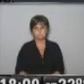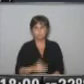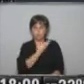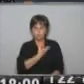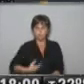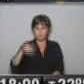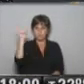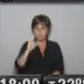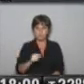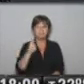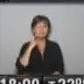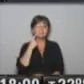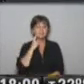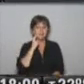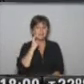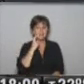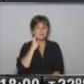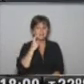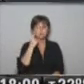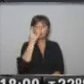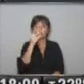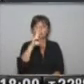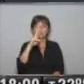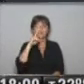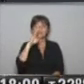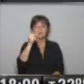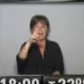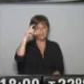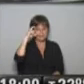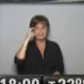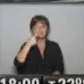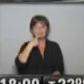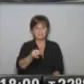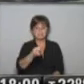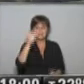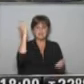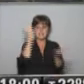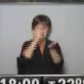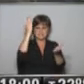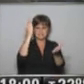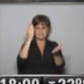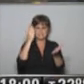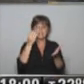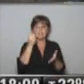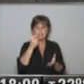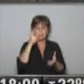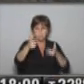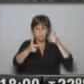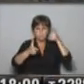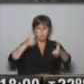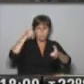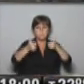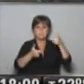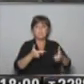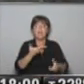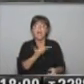El gobernador de la provincia de Entre Ríos, Sergio Urribarri, le pidió a la justicia que castigue al ruralista que baleó a los inspectores de la